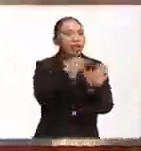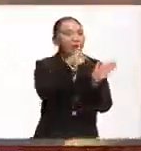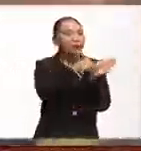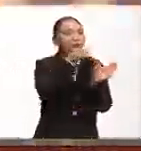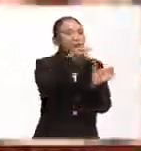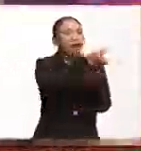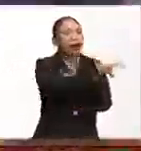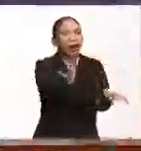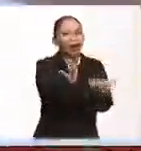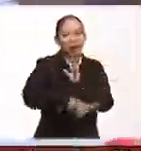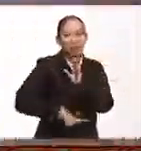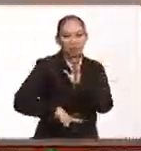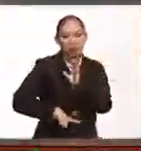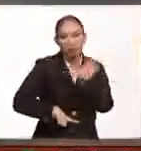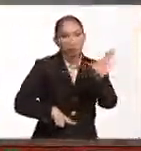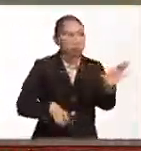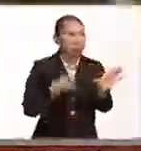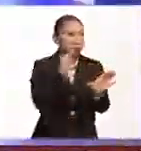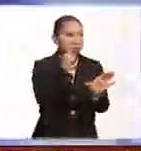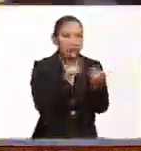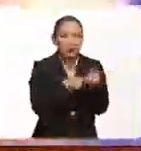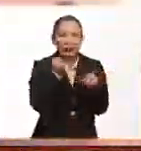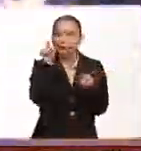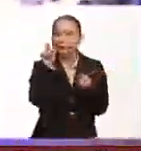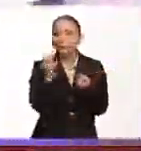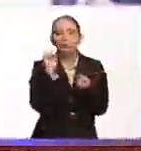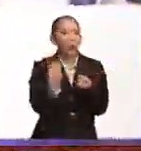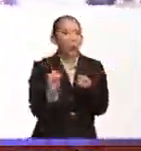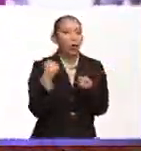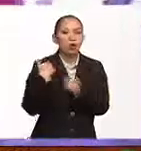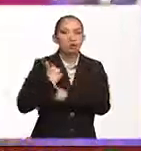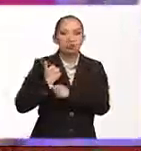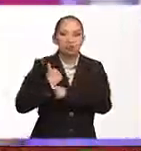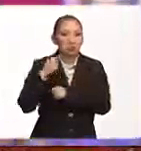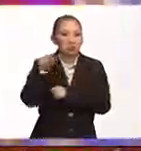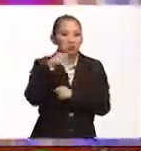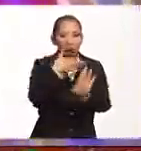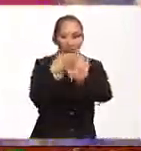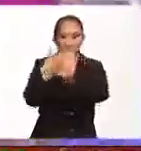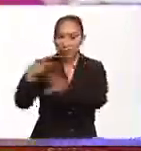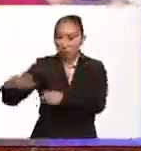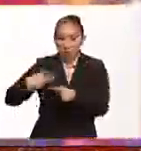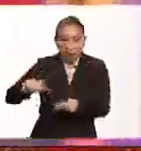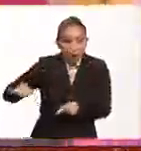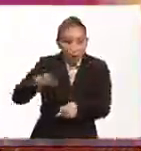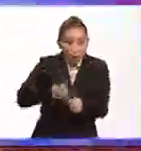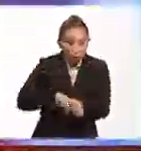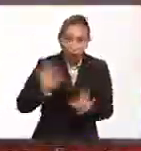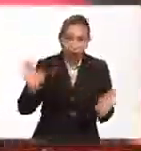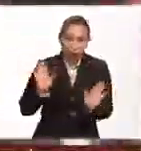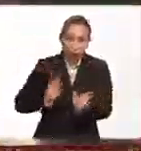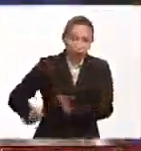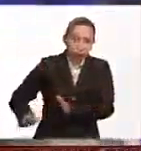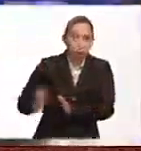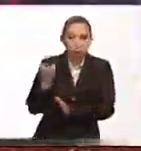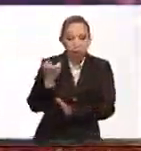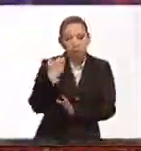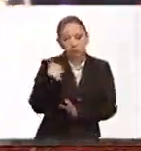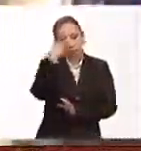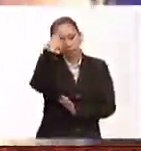de fuerzas del orden, pueden ser policías o fuerzas armadas, y en este caso, por eso hay más elementos